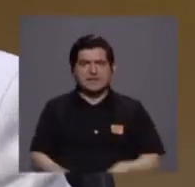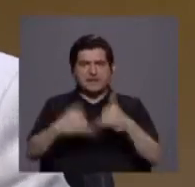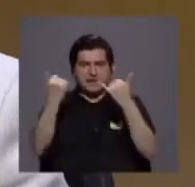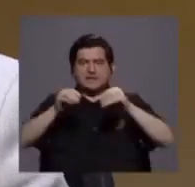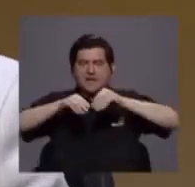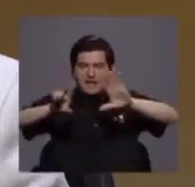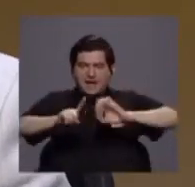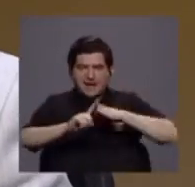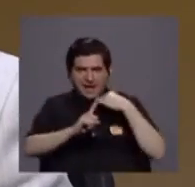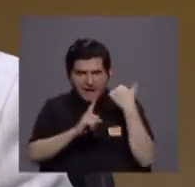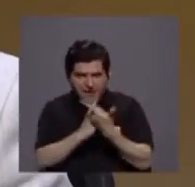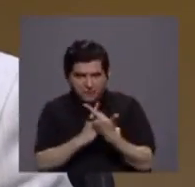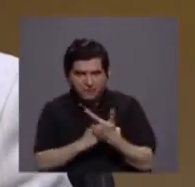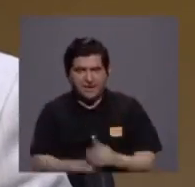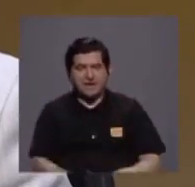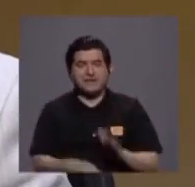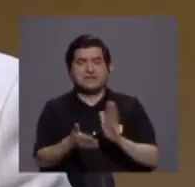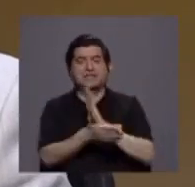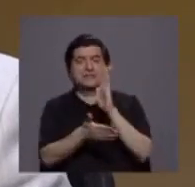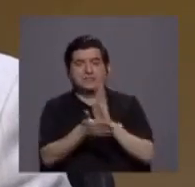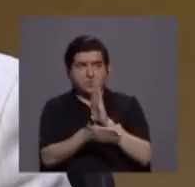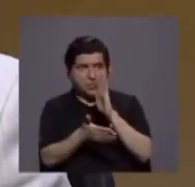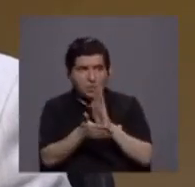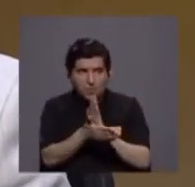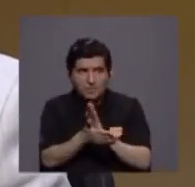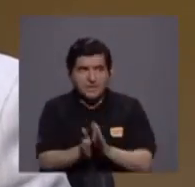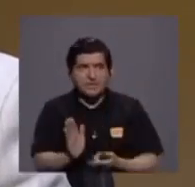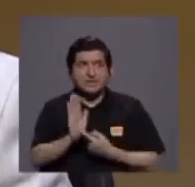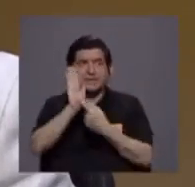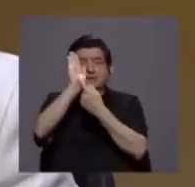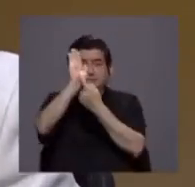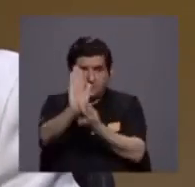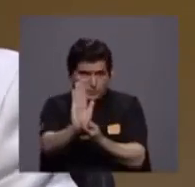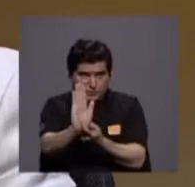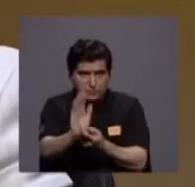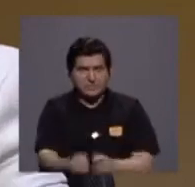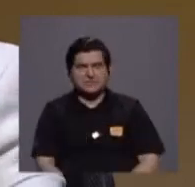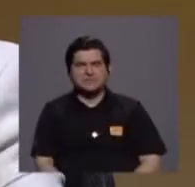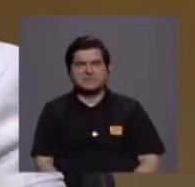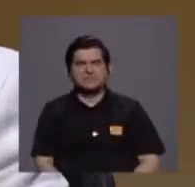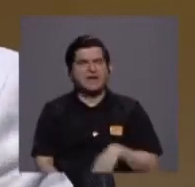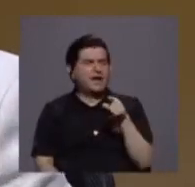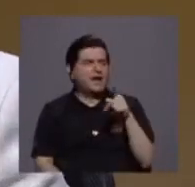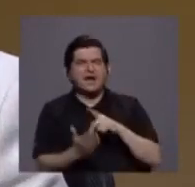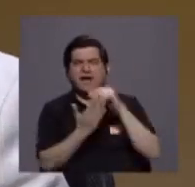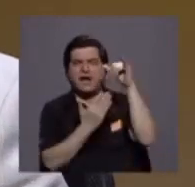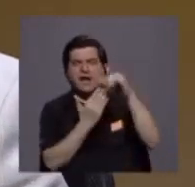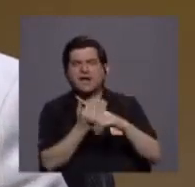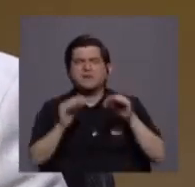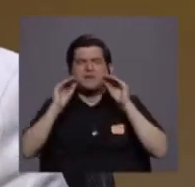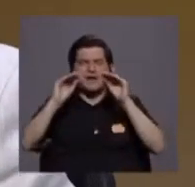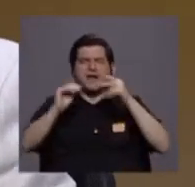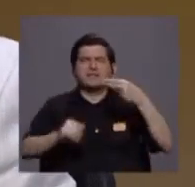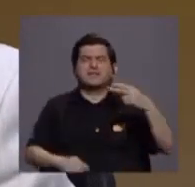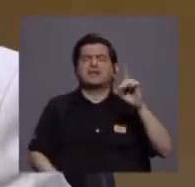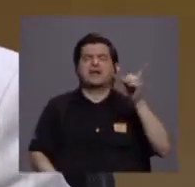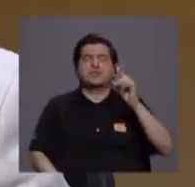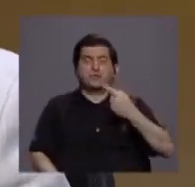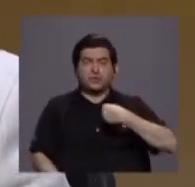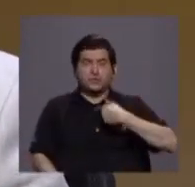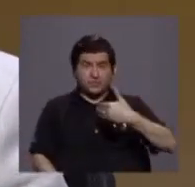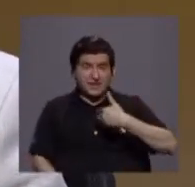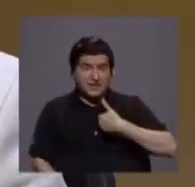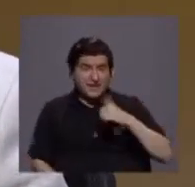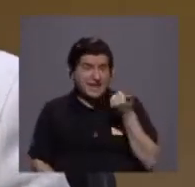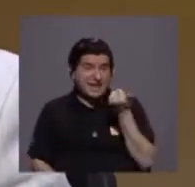redes sociales y es un documental que muestra de dónde viene este proyecto de Cátedra Humboldt. Viene desde que yo tenía